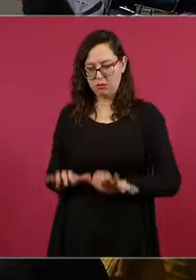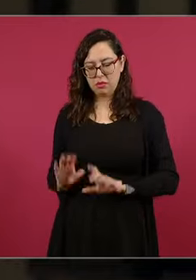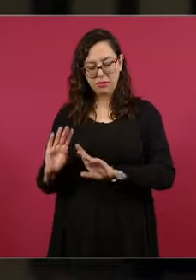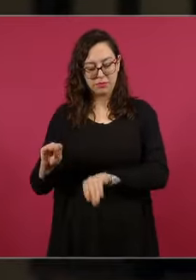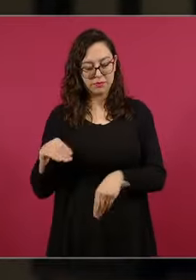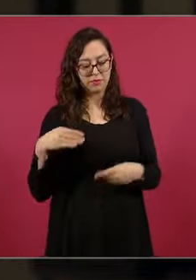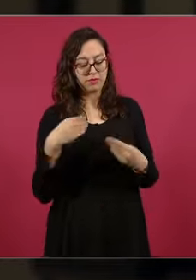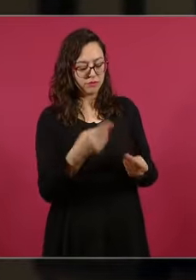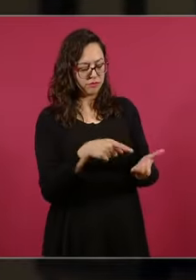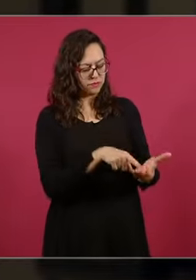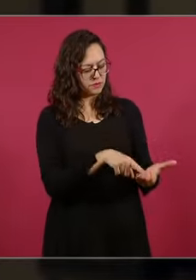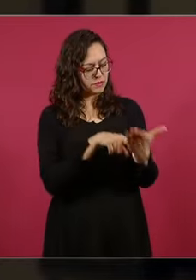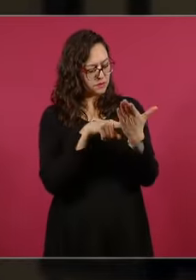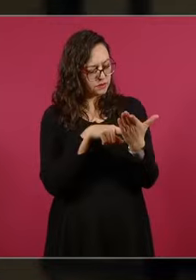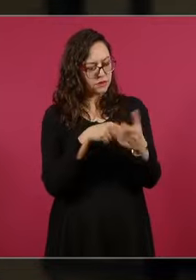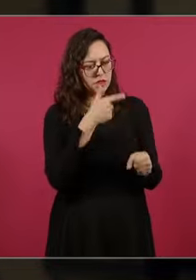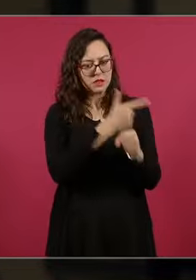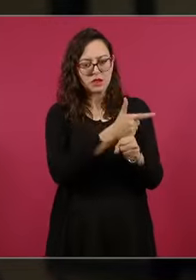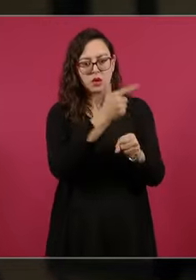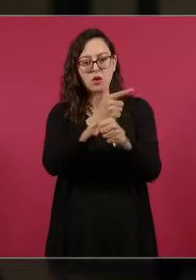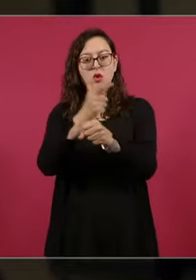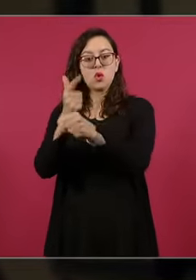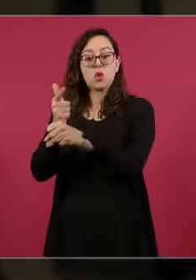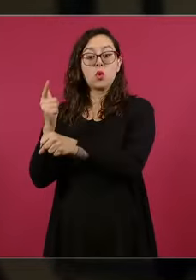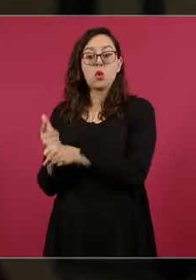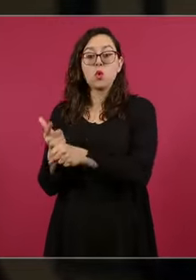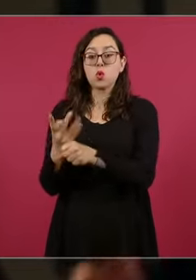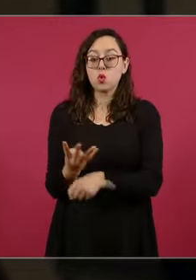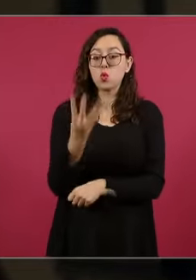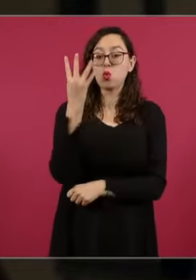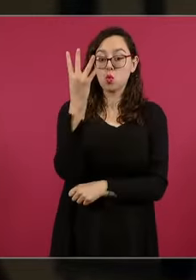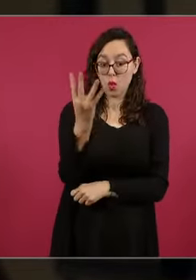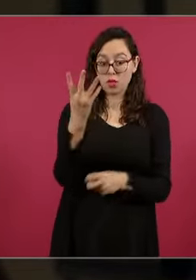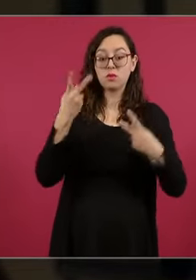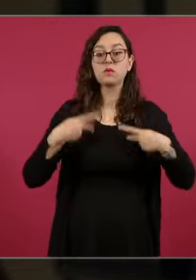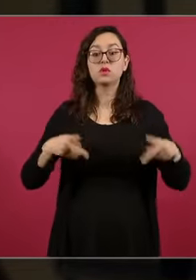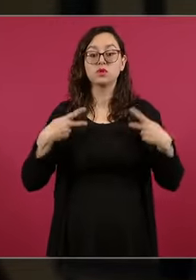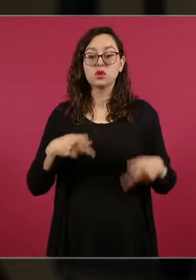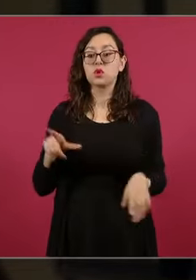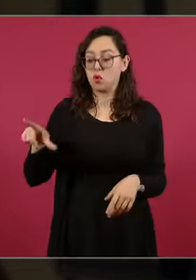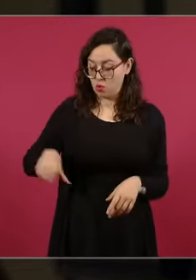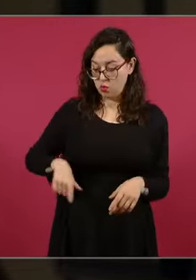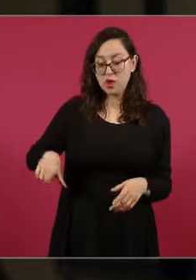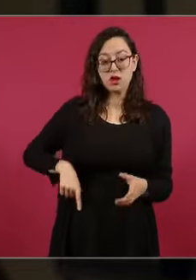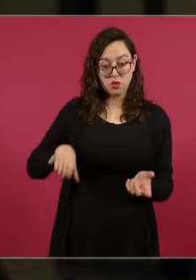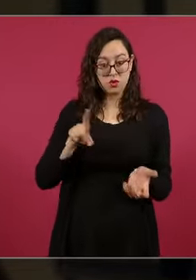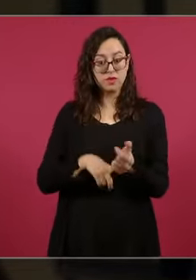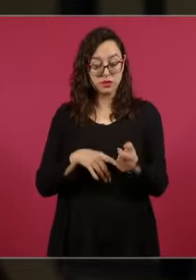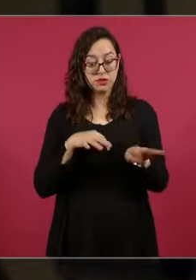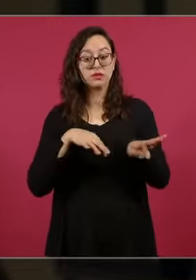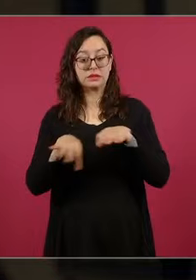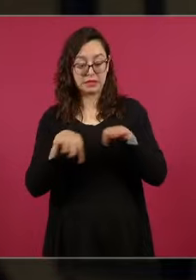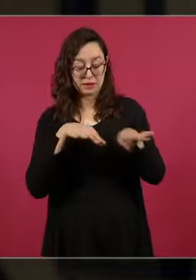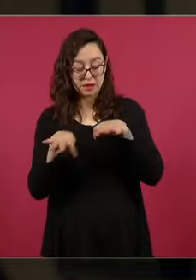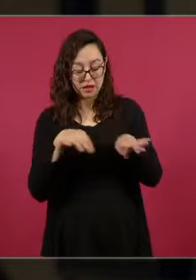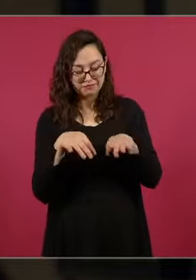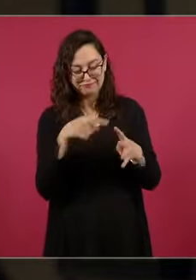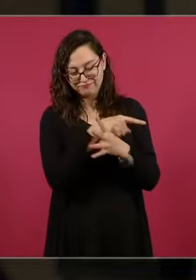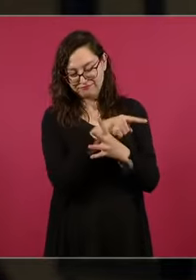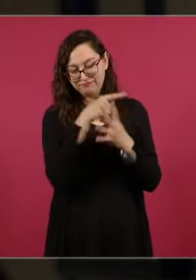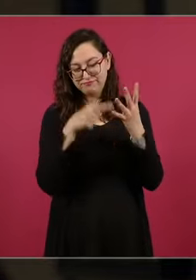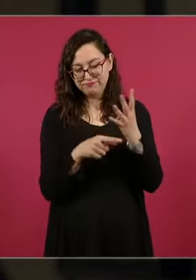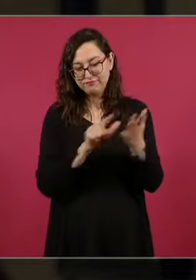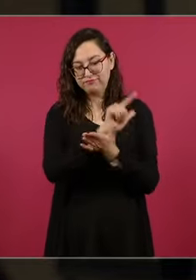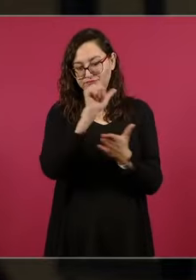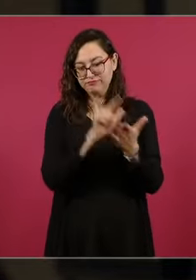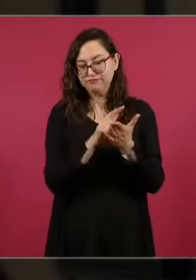detectado cuatro funcionarios que estaban entonces en activo, que estarían presuntamente implicados en algunos delitos.